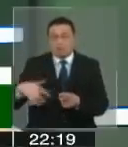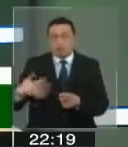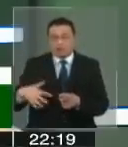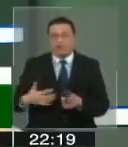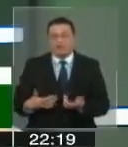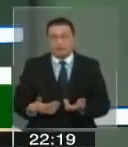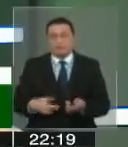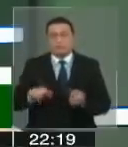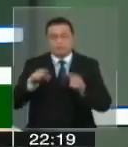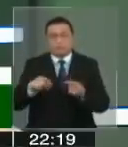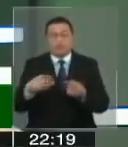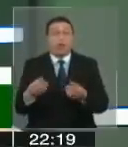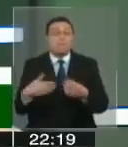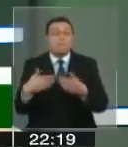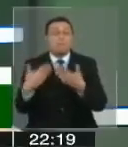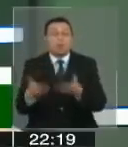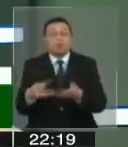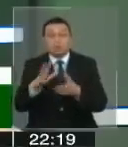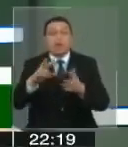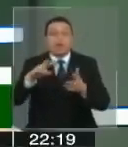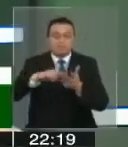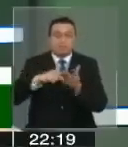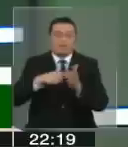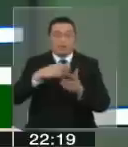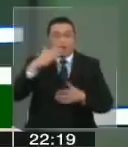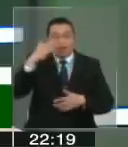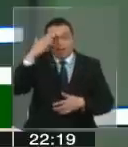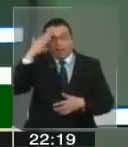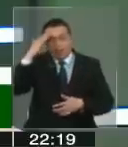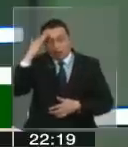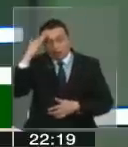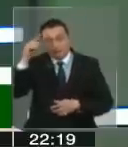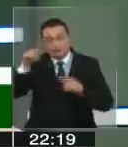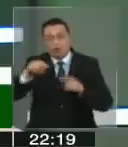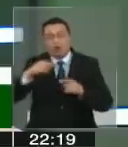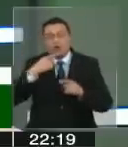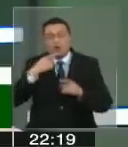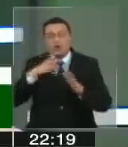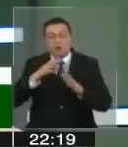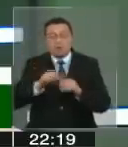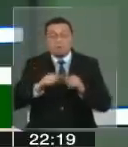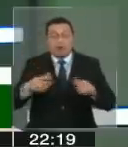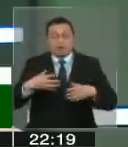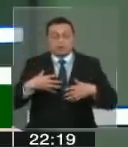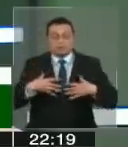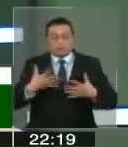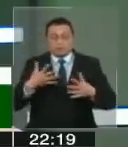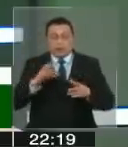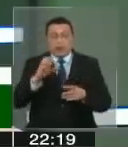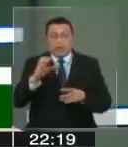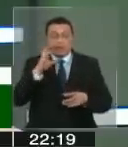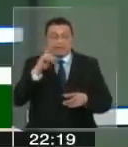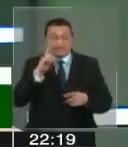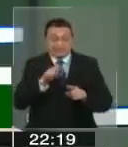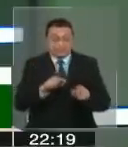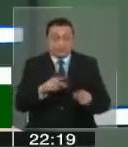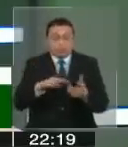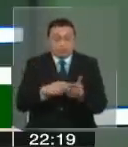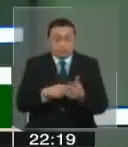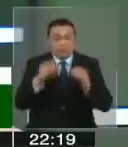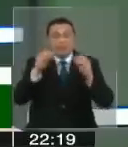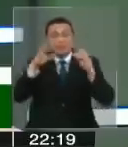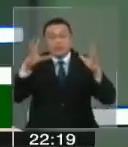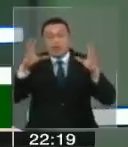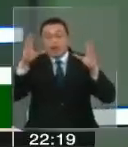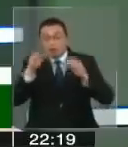Porque producen más deterioro cognitivo del que ya existe y además es la angustia de vivir con un hijo que tiene crisis y que de día,